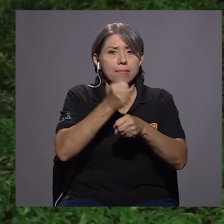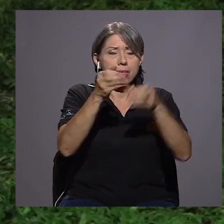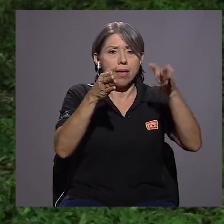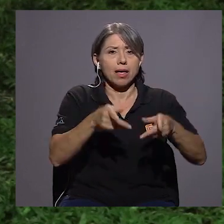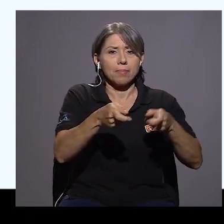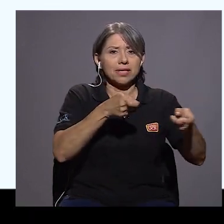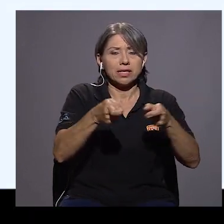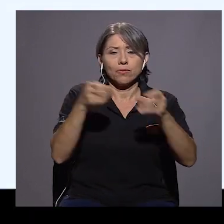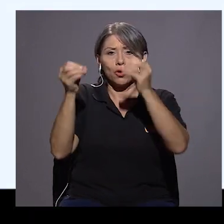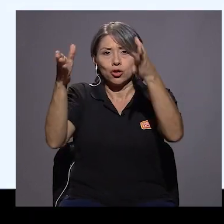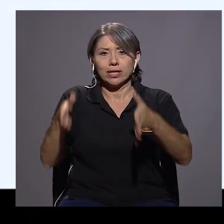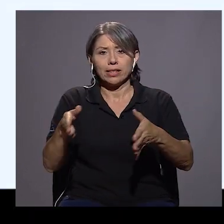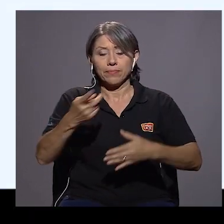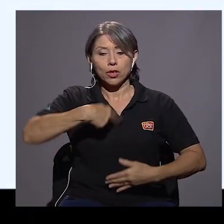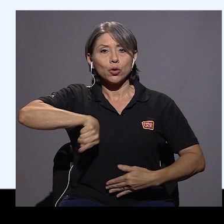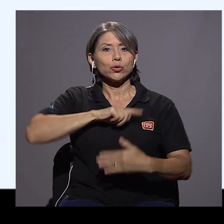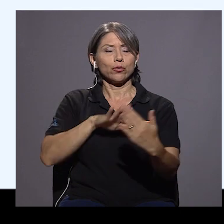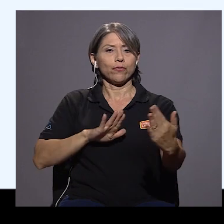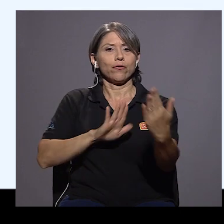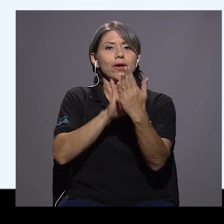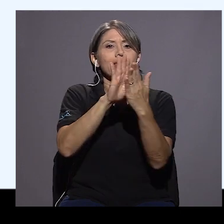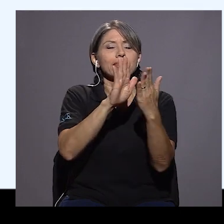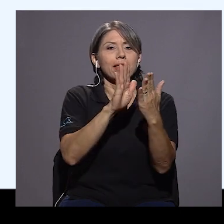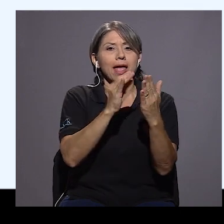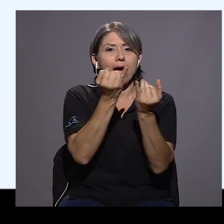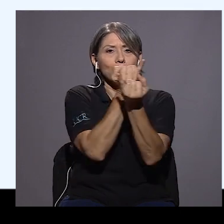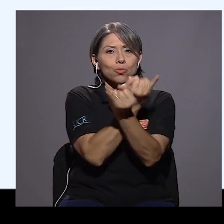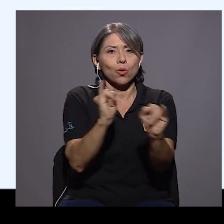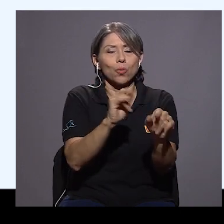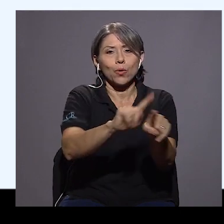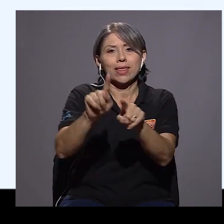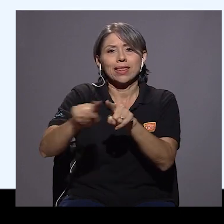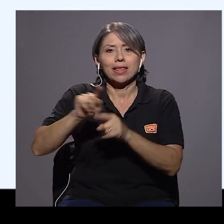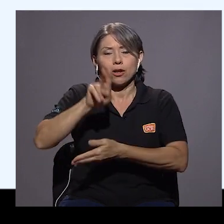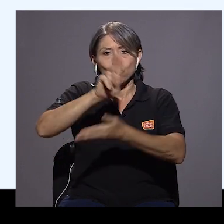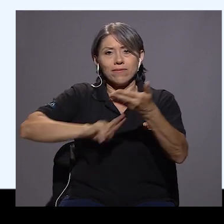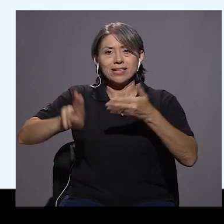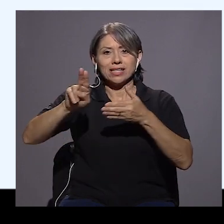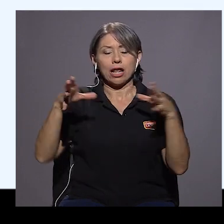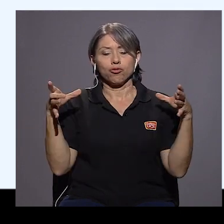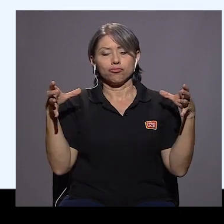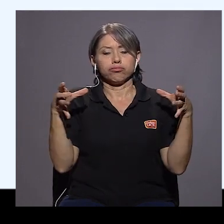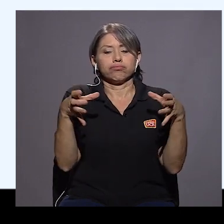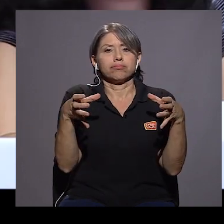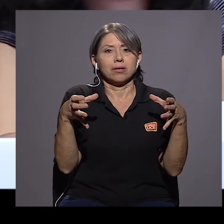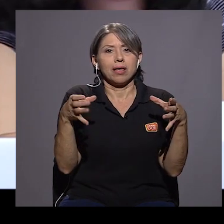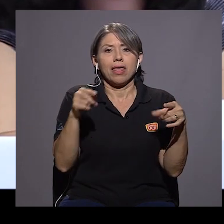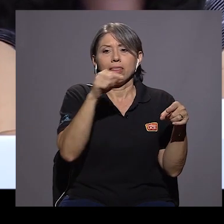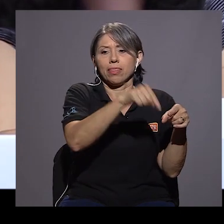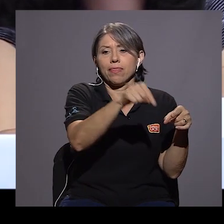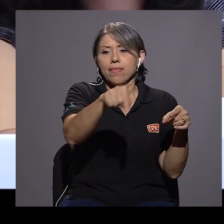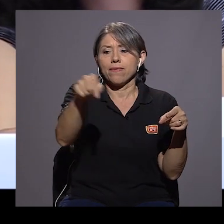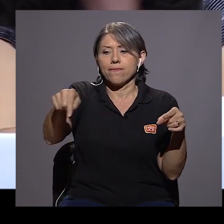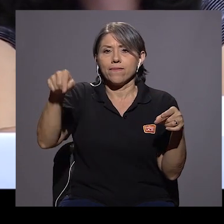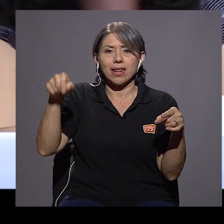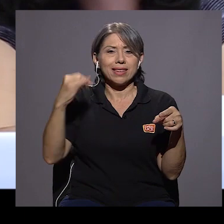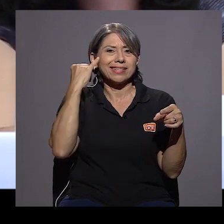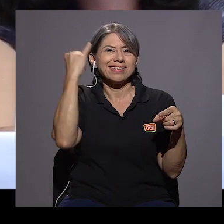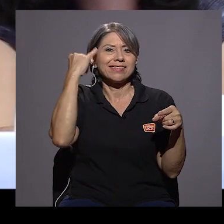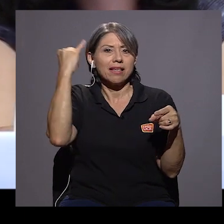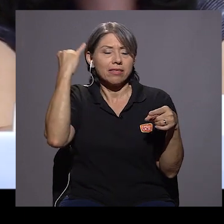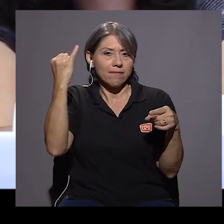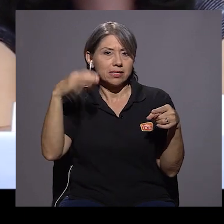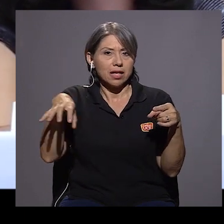personal docente. Somos el Frente Autónomo Interuniversitario, que es el resultado de la articulación de las